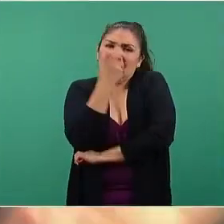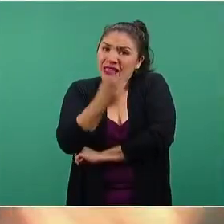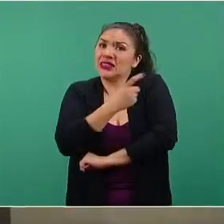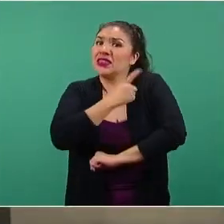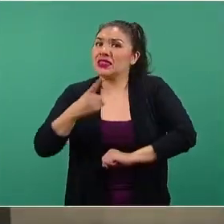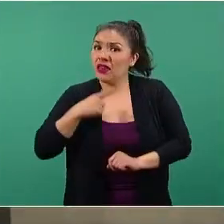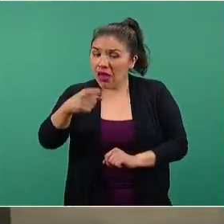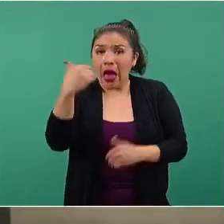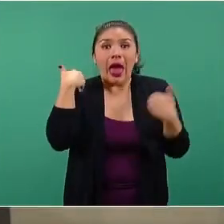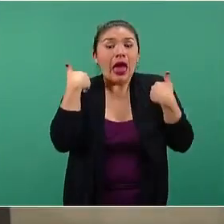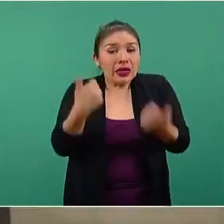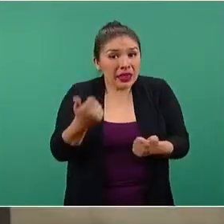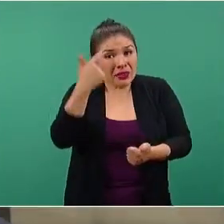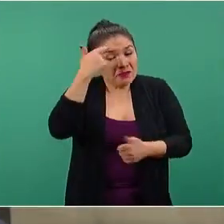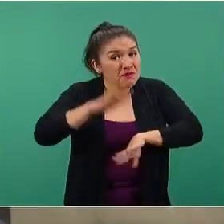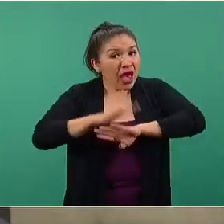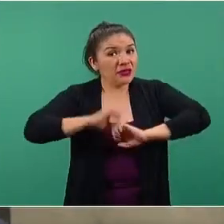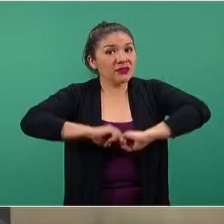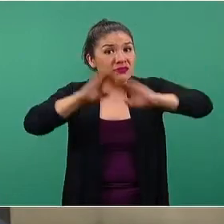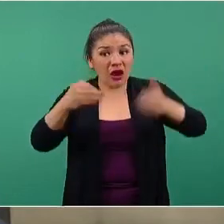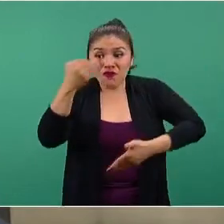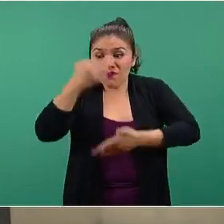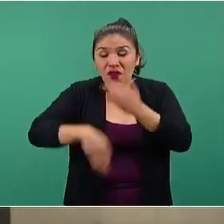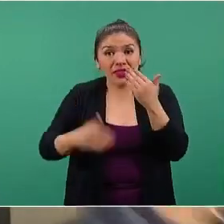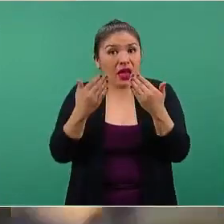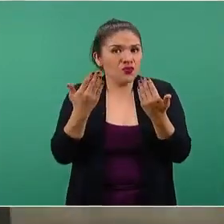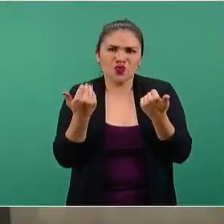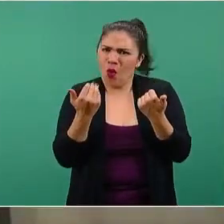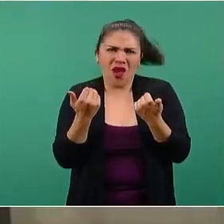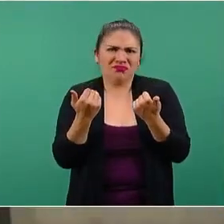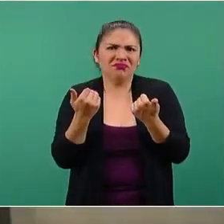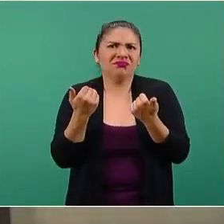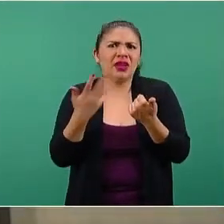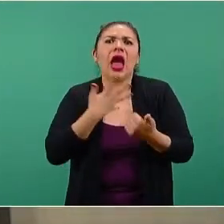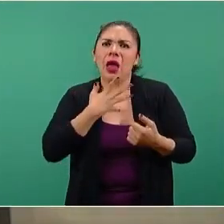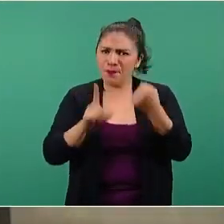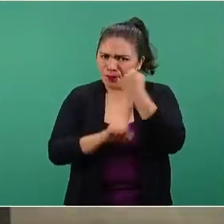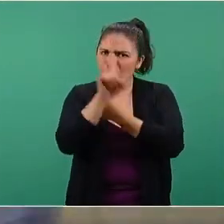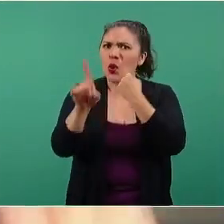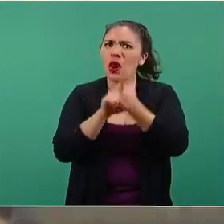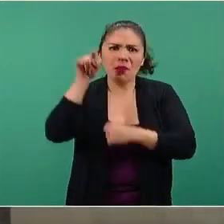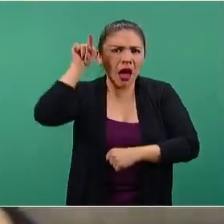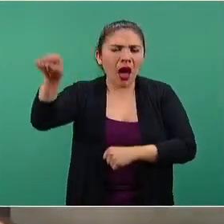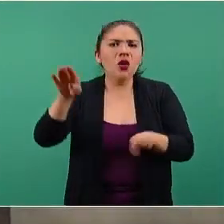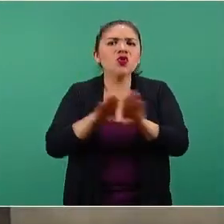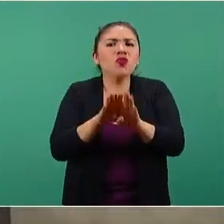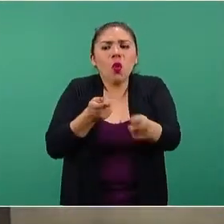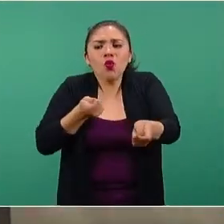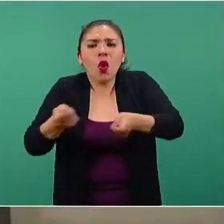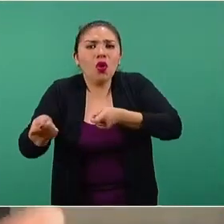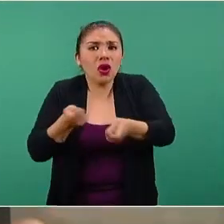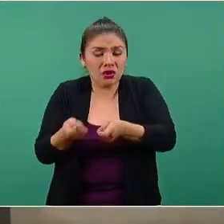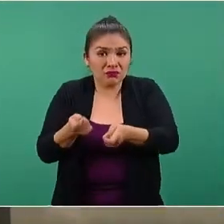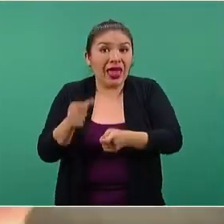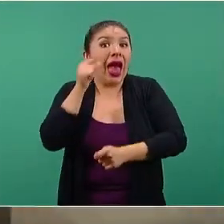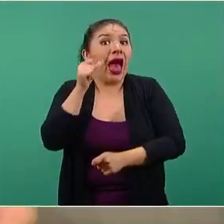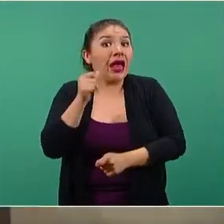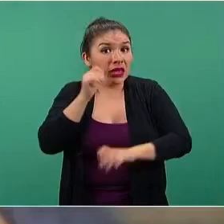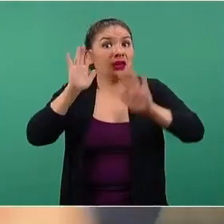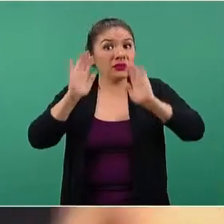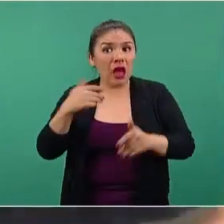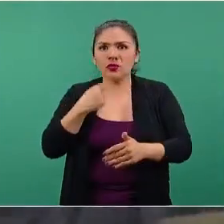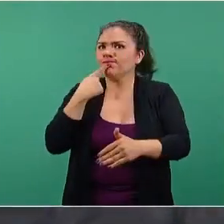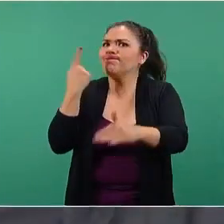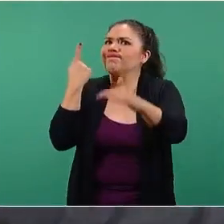quedar perfectamente clara. No es por falta de vacunas. Hubo un problema importante de coordinación que ayer mismo